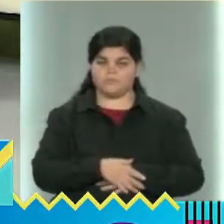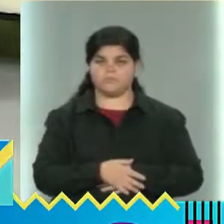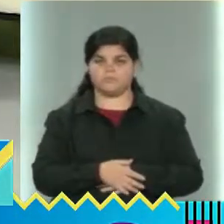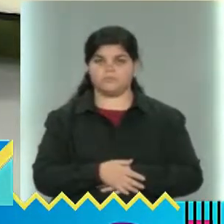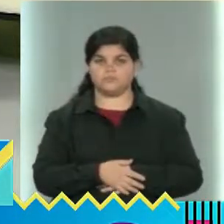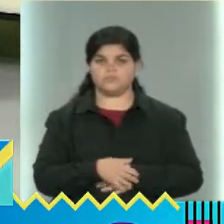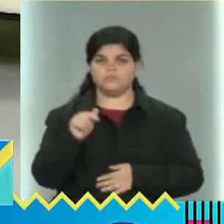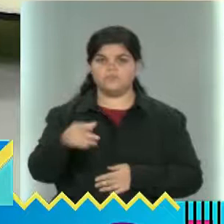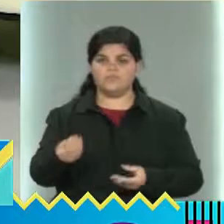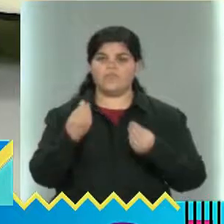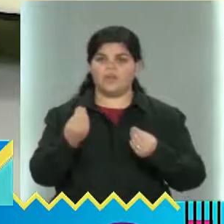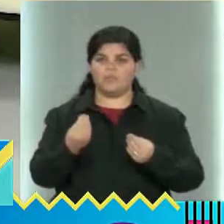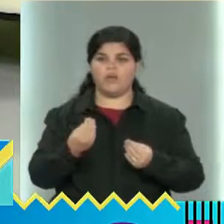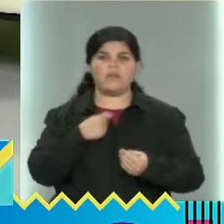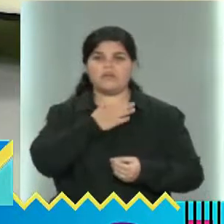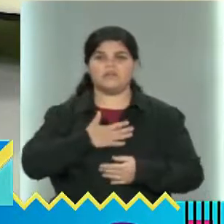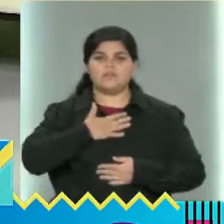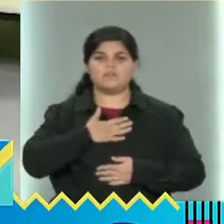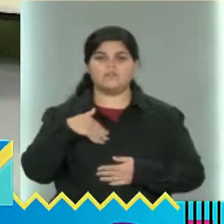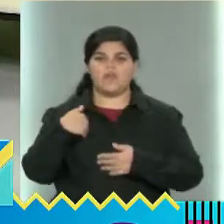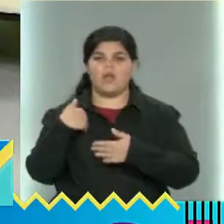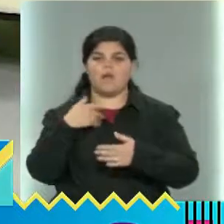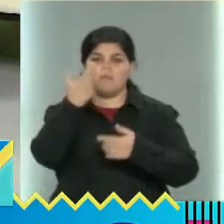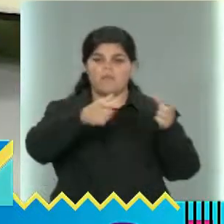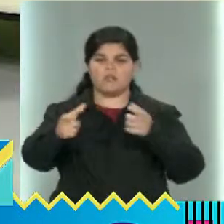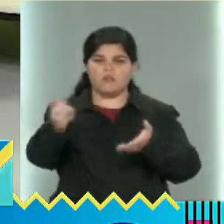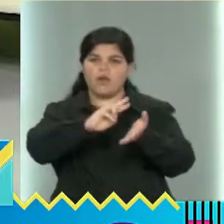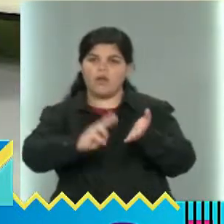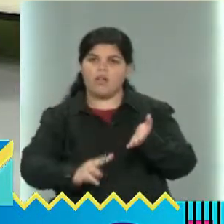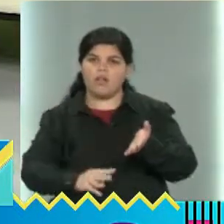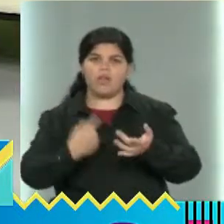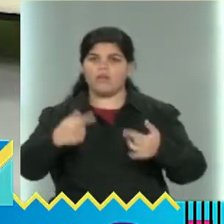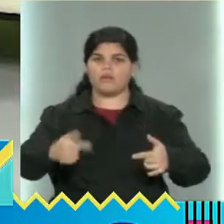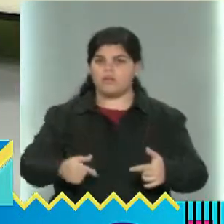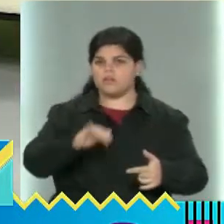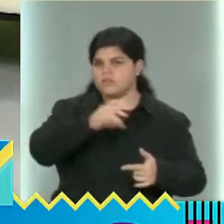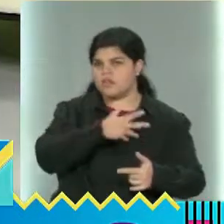que busca generar un escritor al momento de escribir, o si no se piensa en un impacto. Eliana.